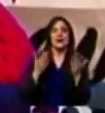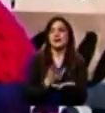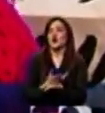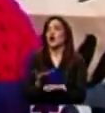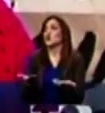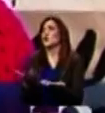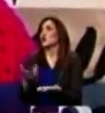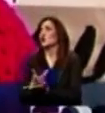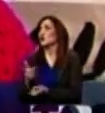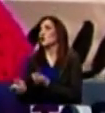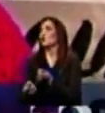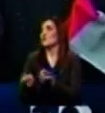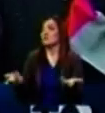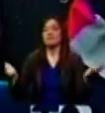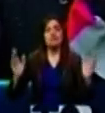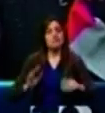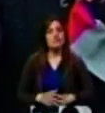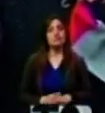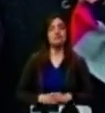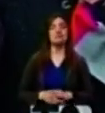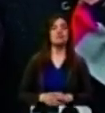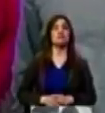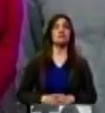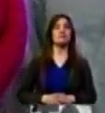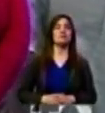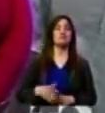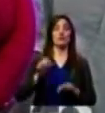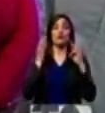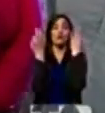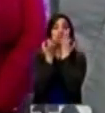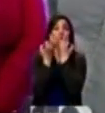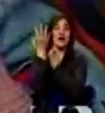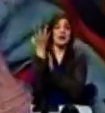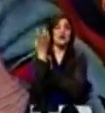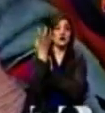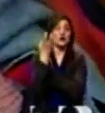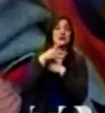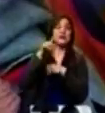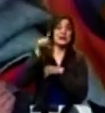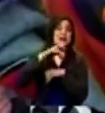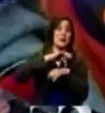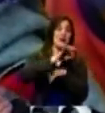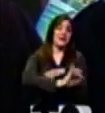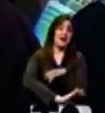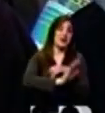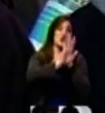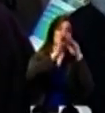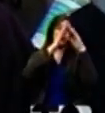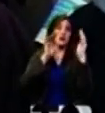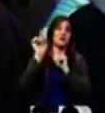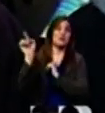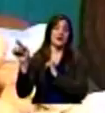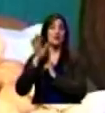ahora. No alcanza para nada. Entre las 14 familias que deben dejar sus viviendas está doña Valentina y su